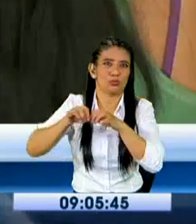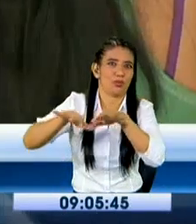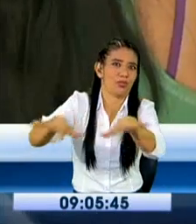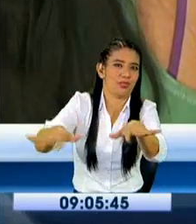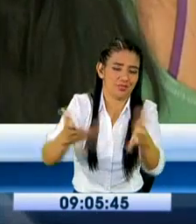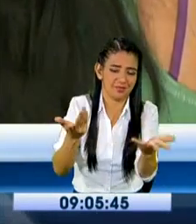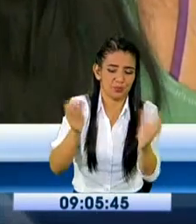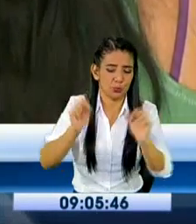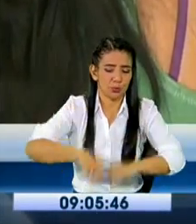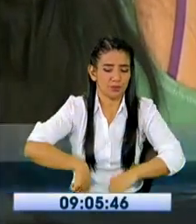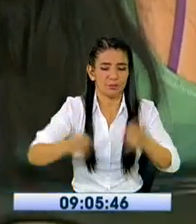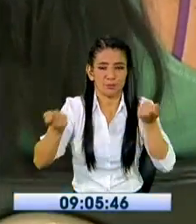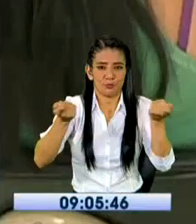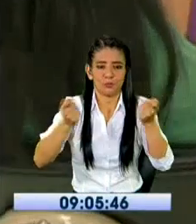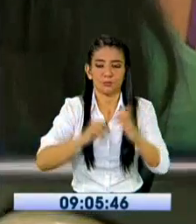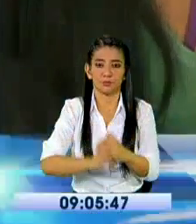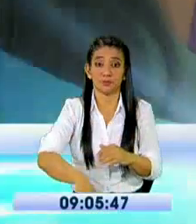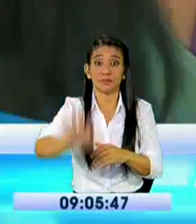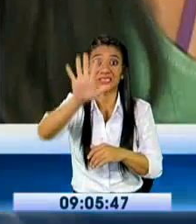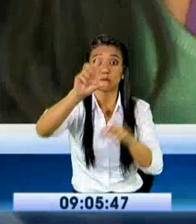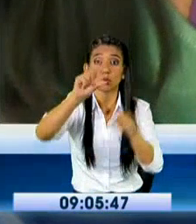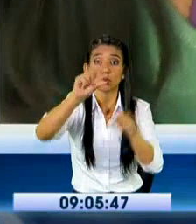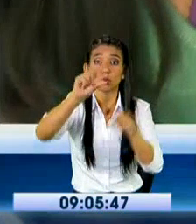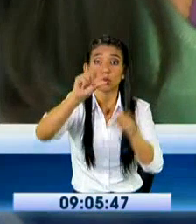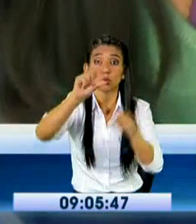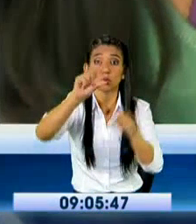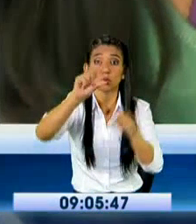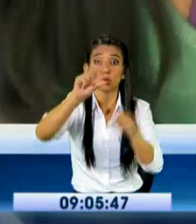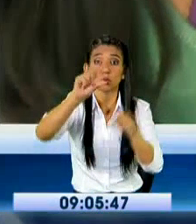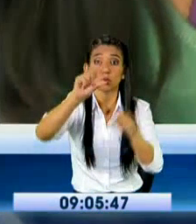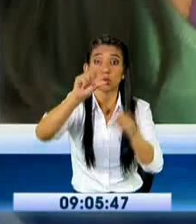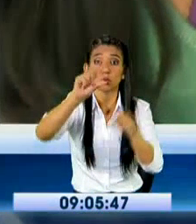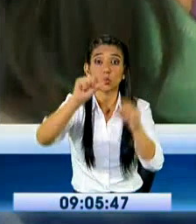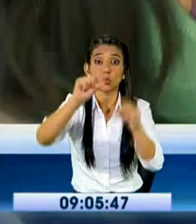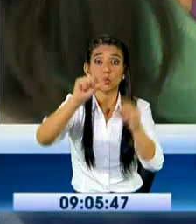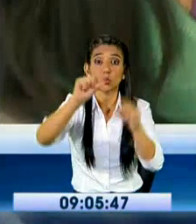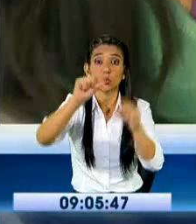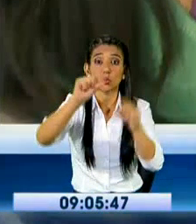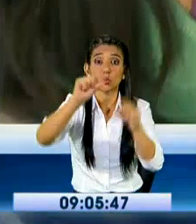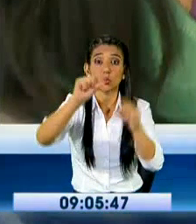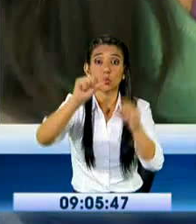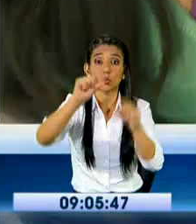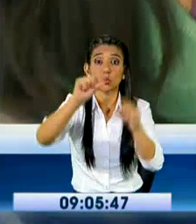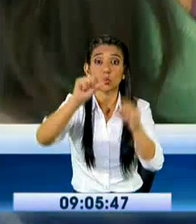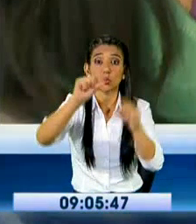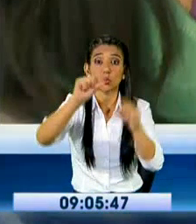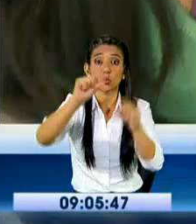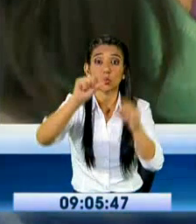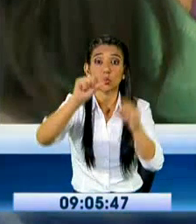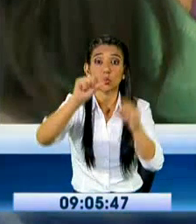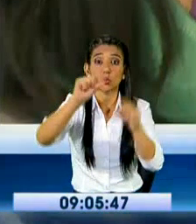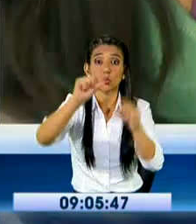temprano. Son 5 grupos prioritarios los que tendrán acceso a la vacuna: menores de 5 años de edad,